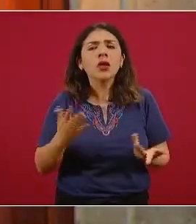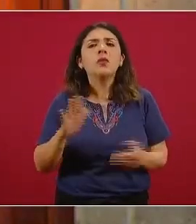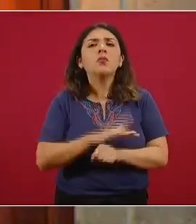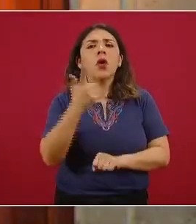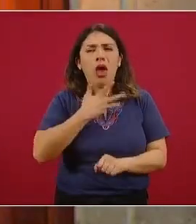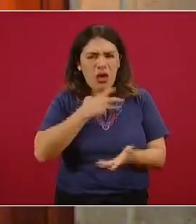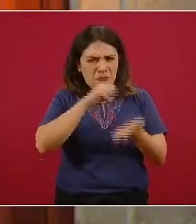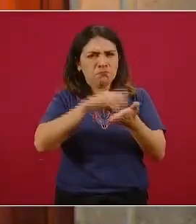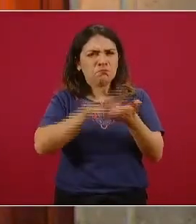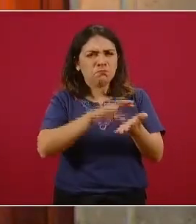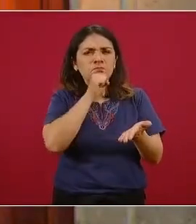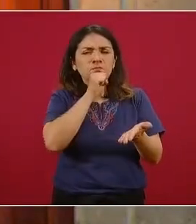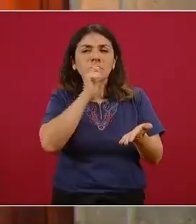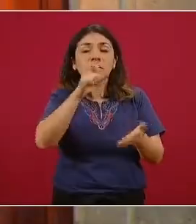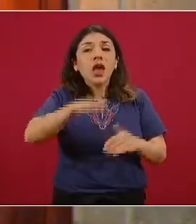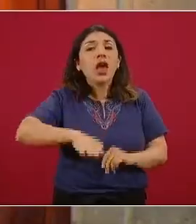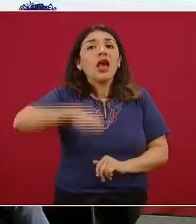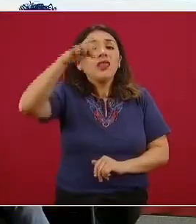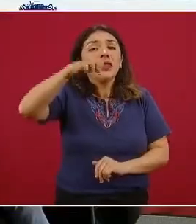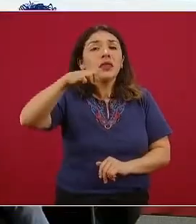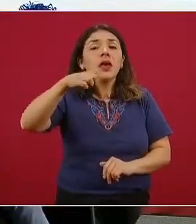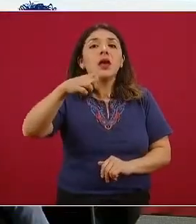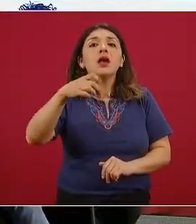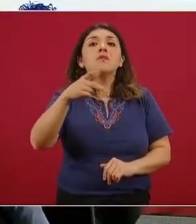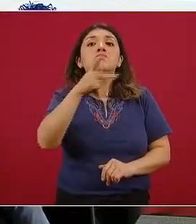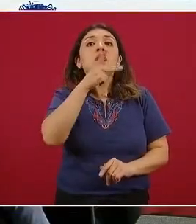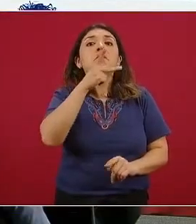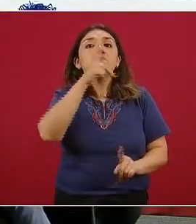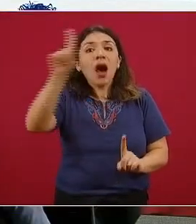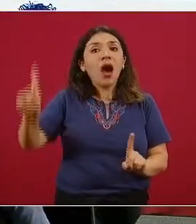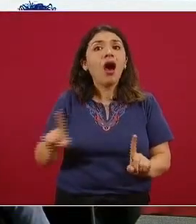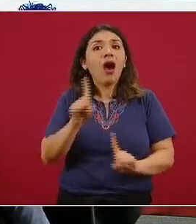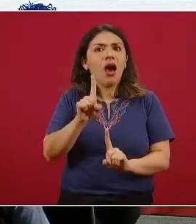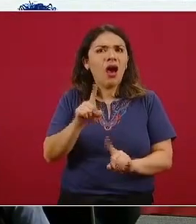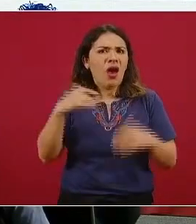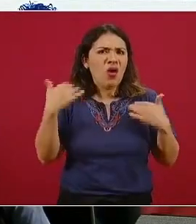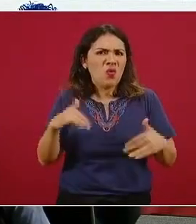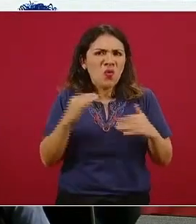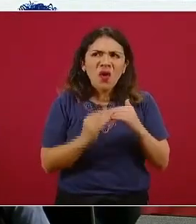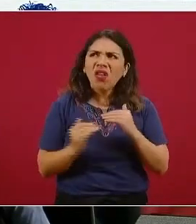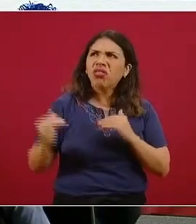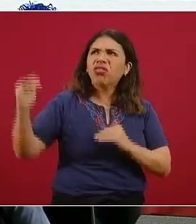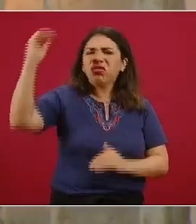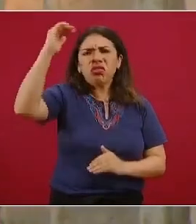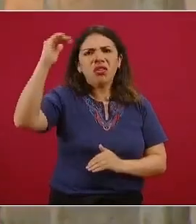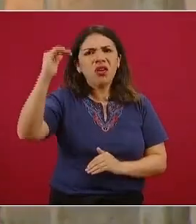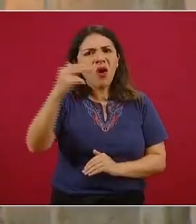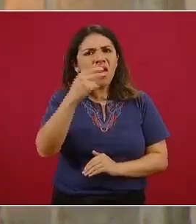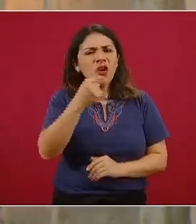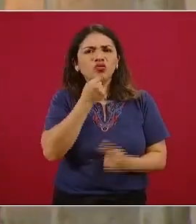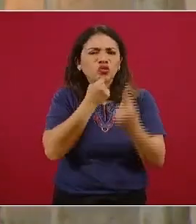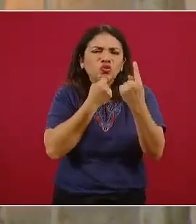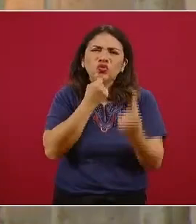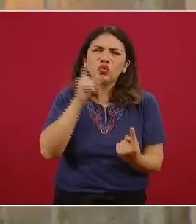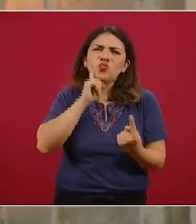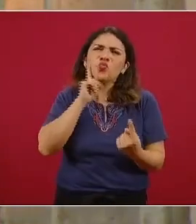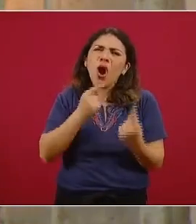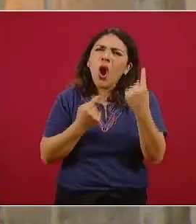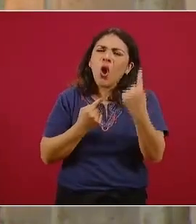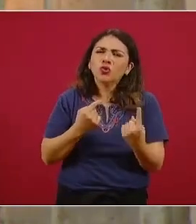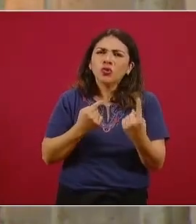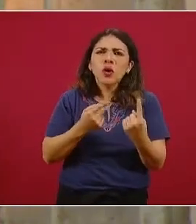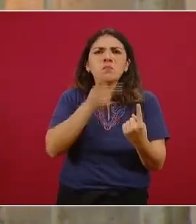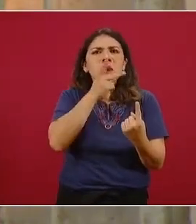el registro de la edad de los progenitores y tenemos grandes diferenciales entre la edad de estas niñas y